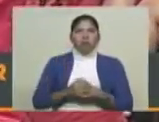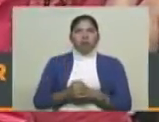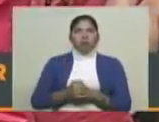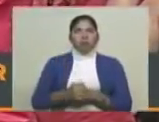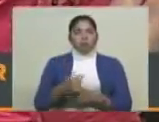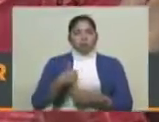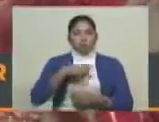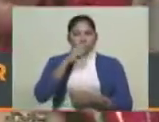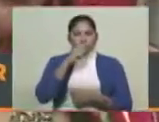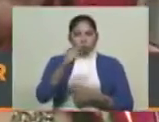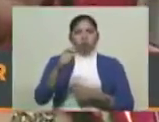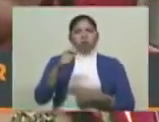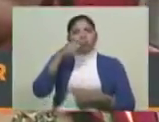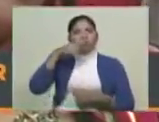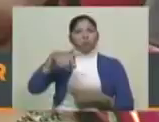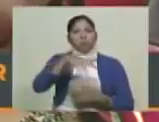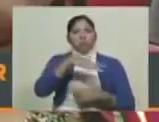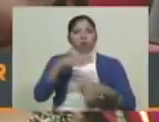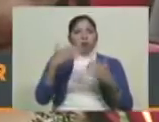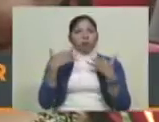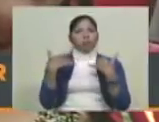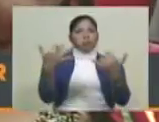Juro por el pueblo bolivariano.